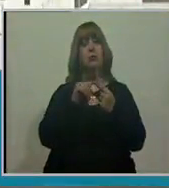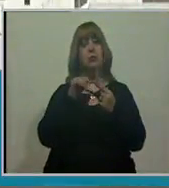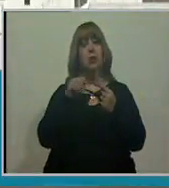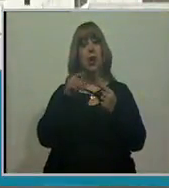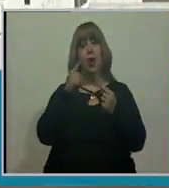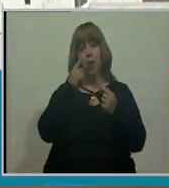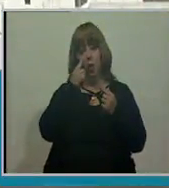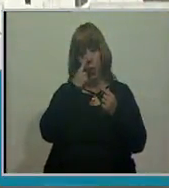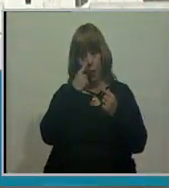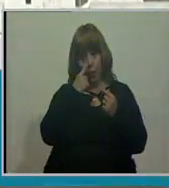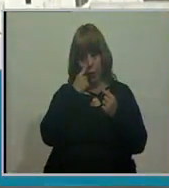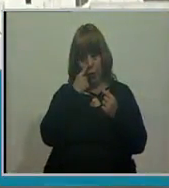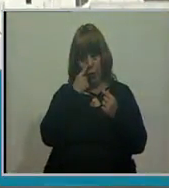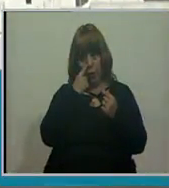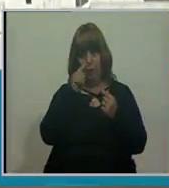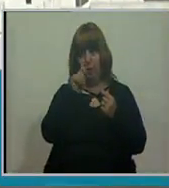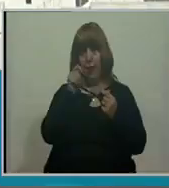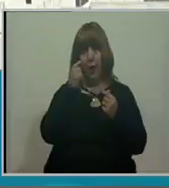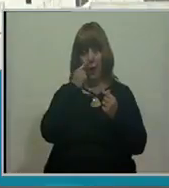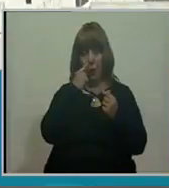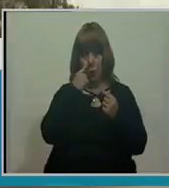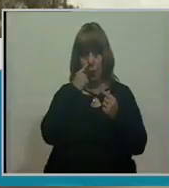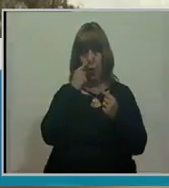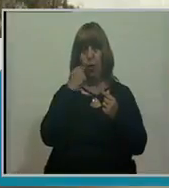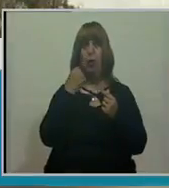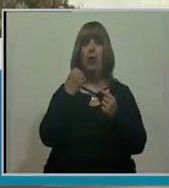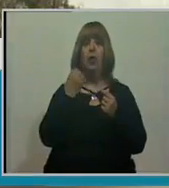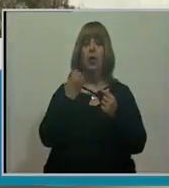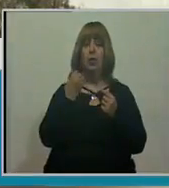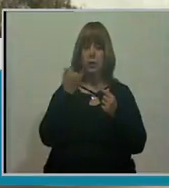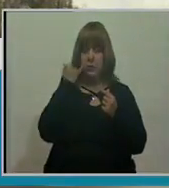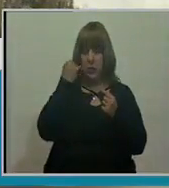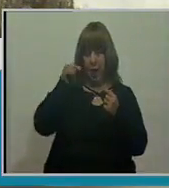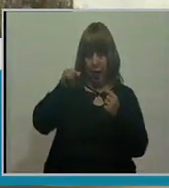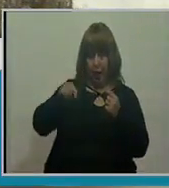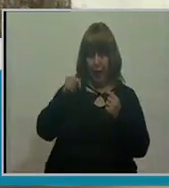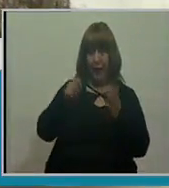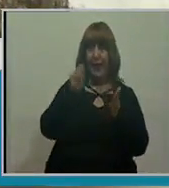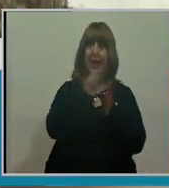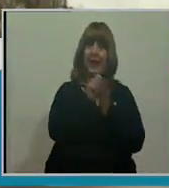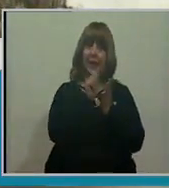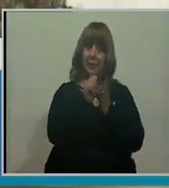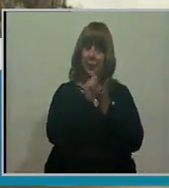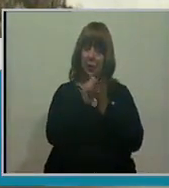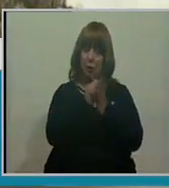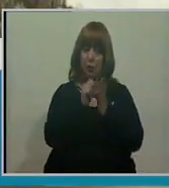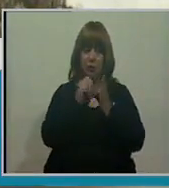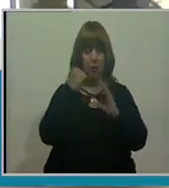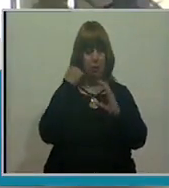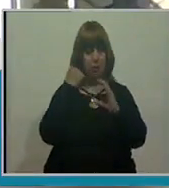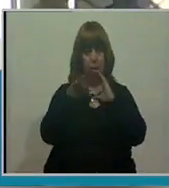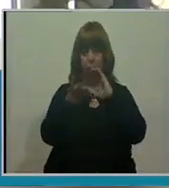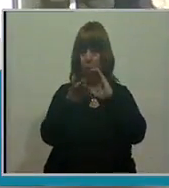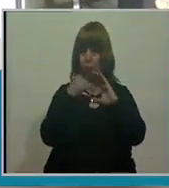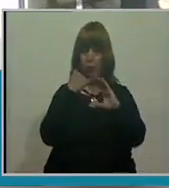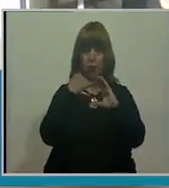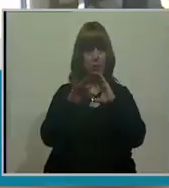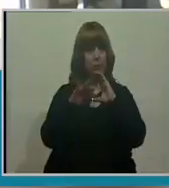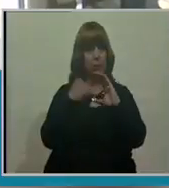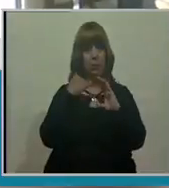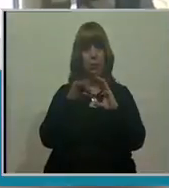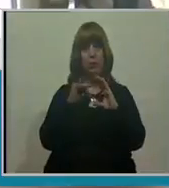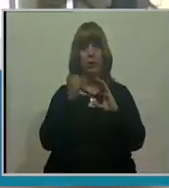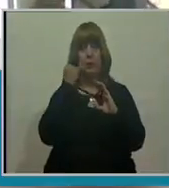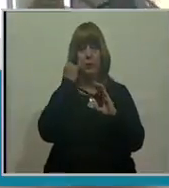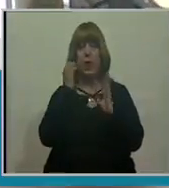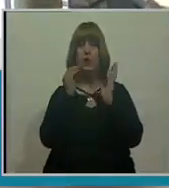junio, ya sea por correo electrónico que han declarado al momento de la inscripción, sí, o desde el call center del banco hipotecario, se van a estar